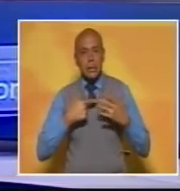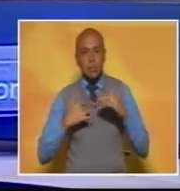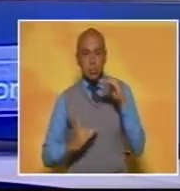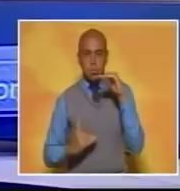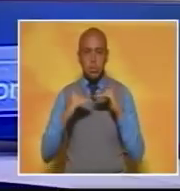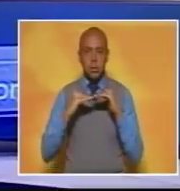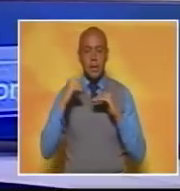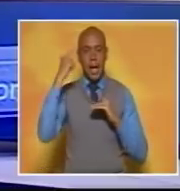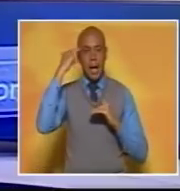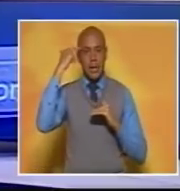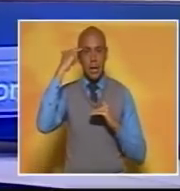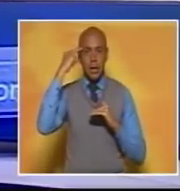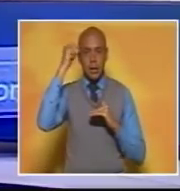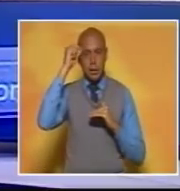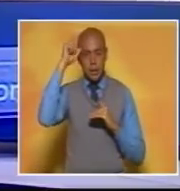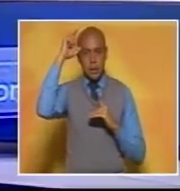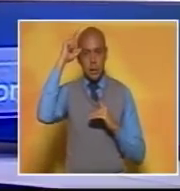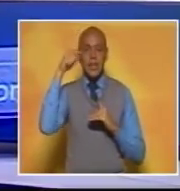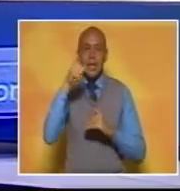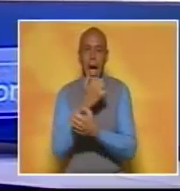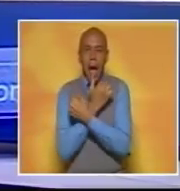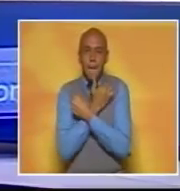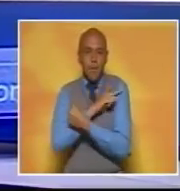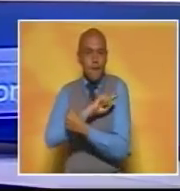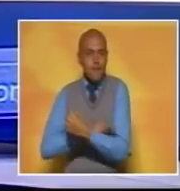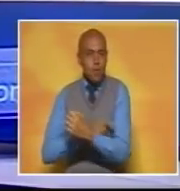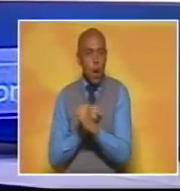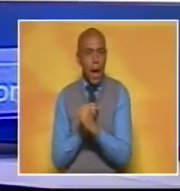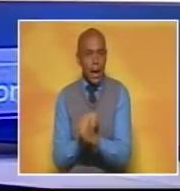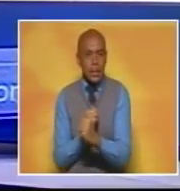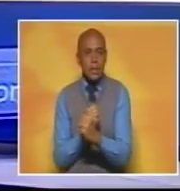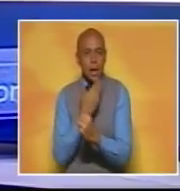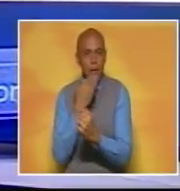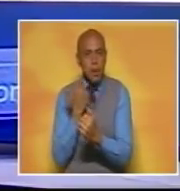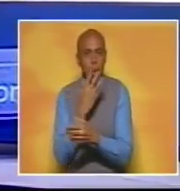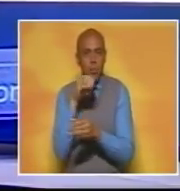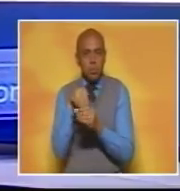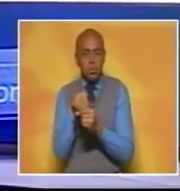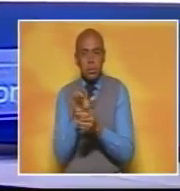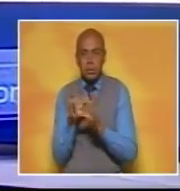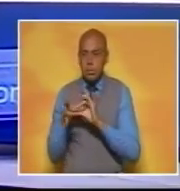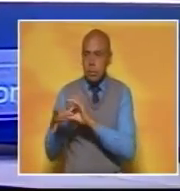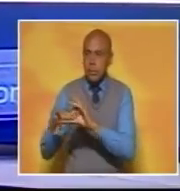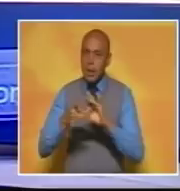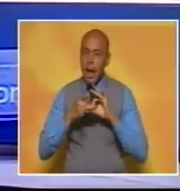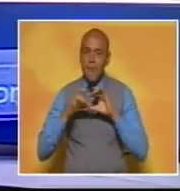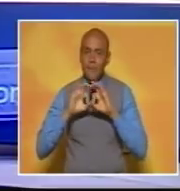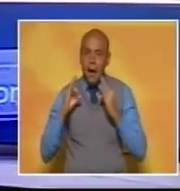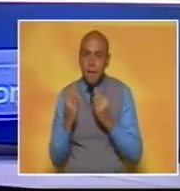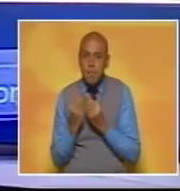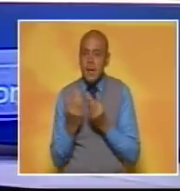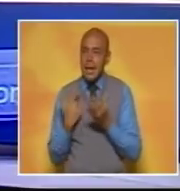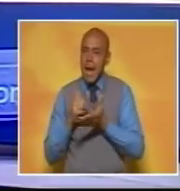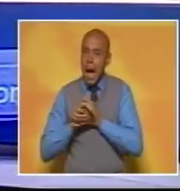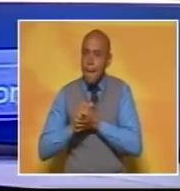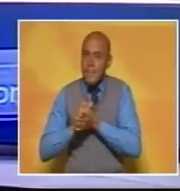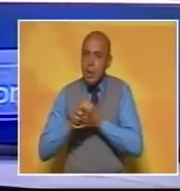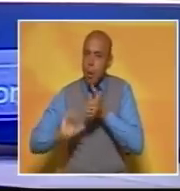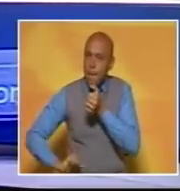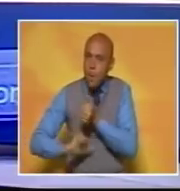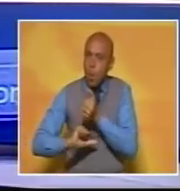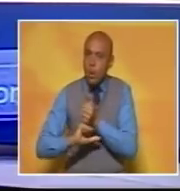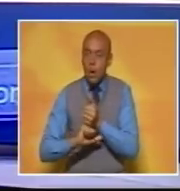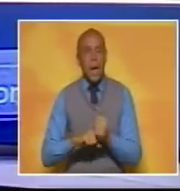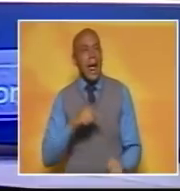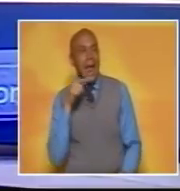que la fuerza del amor todo lo hace posible, que las personas se refugien en su entorno, el apoyo emocional de la familia, los amigos, es fundamental. A